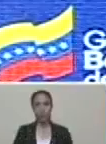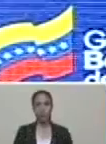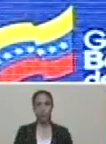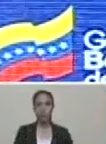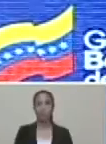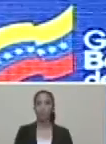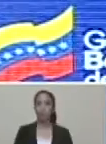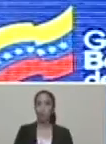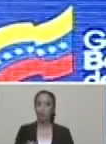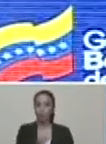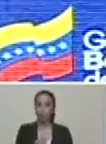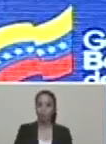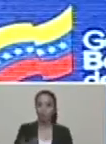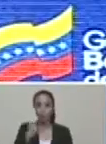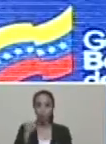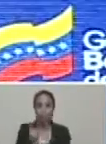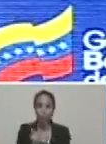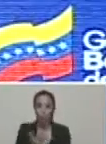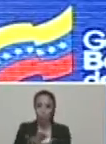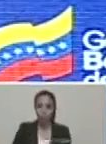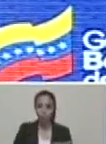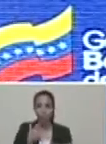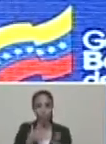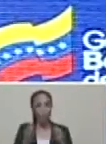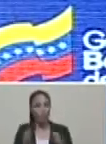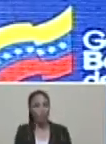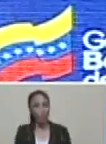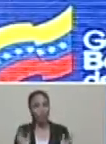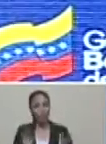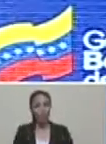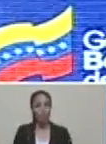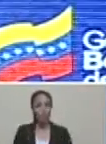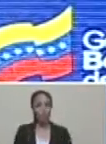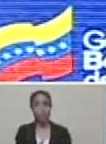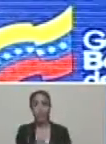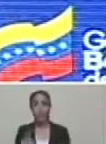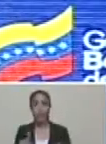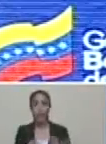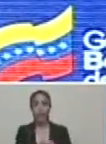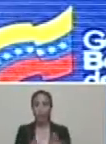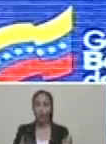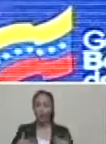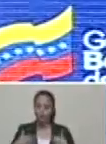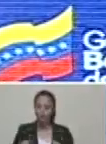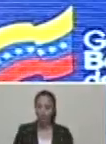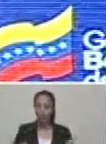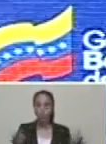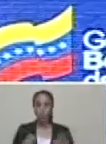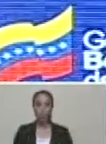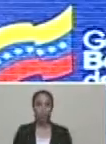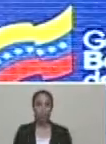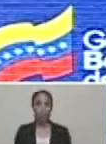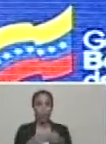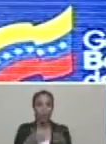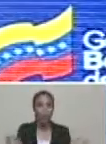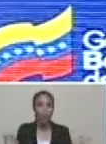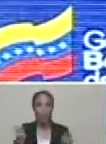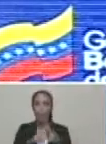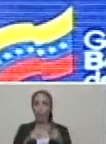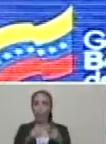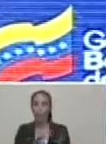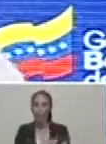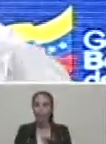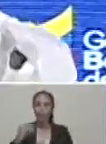el surgimiento y consolidación, en definitiva, de un sistema de salud público, gratuito,